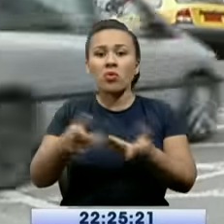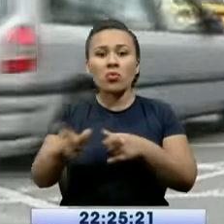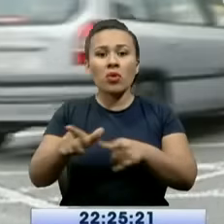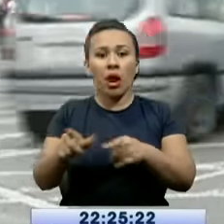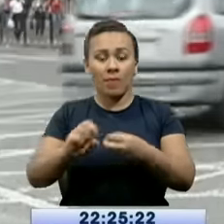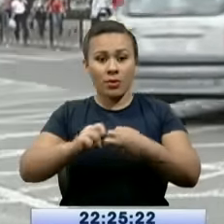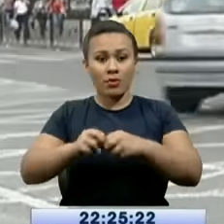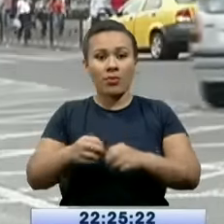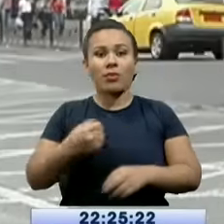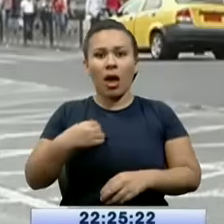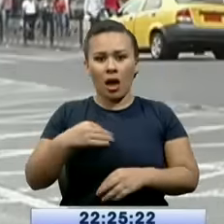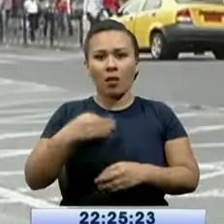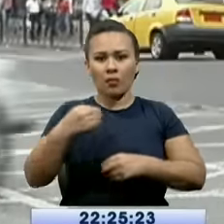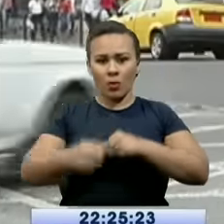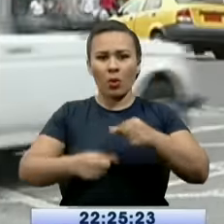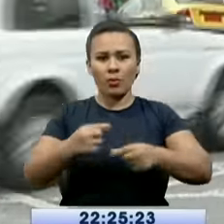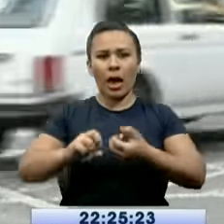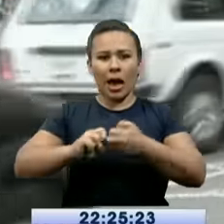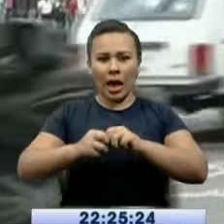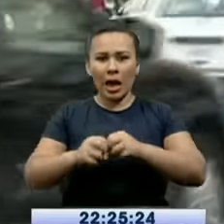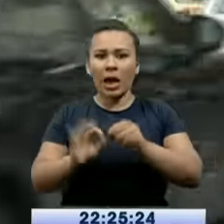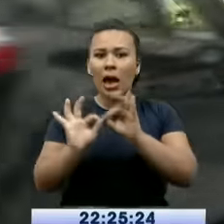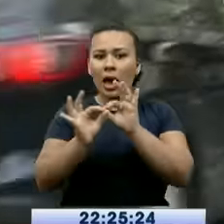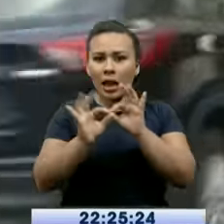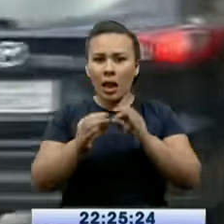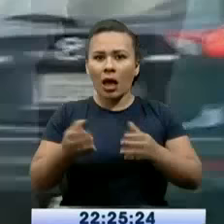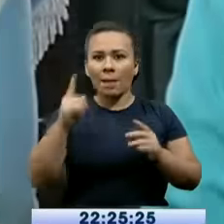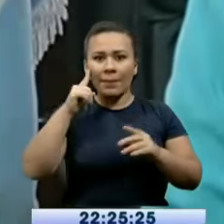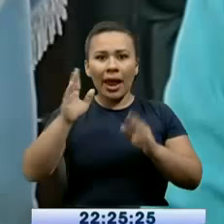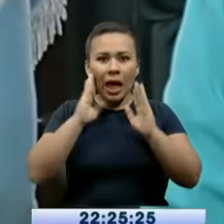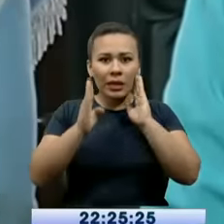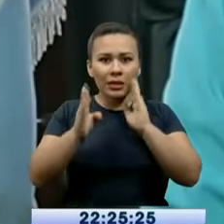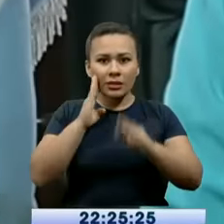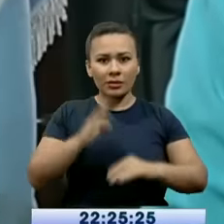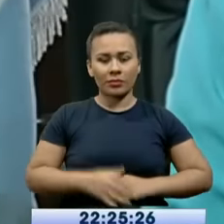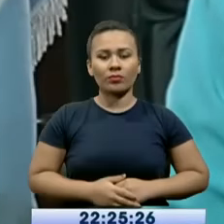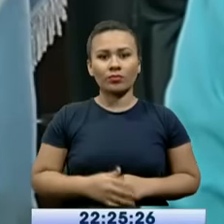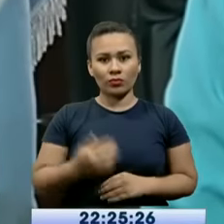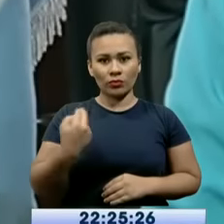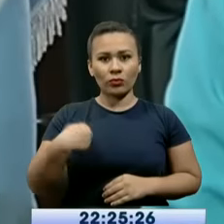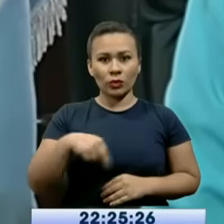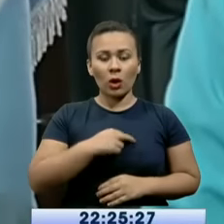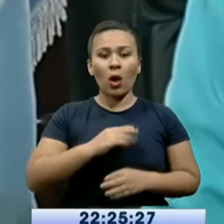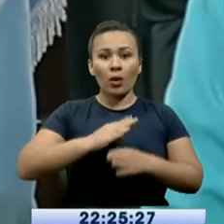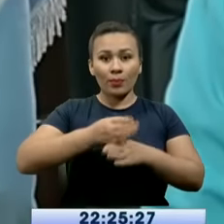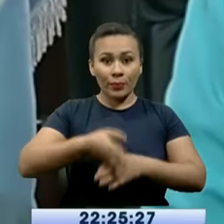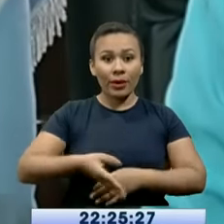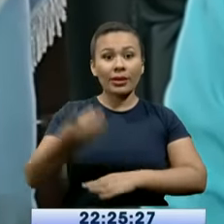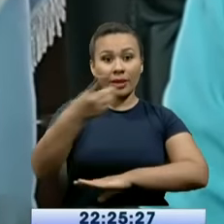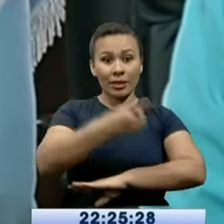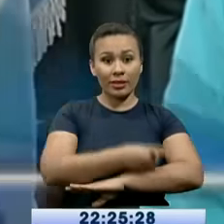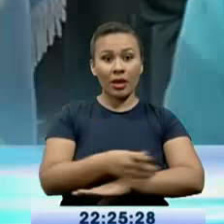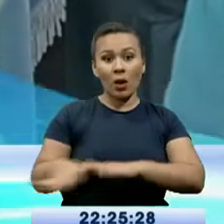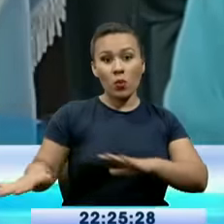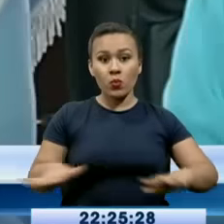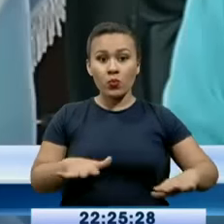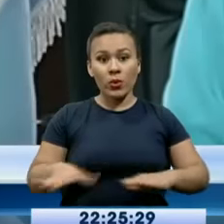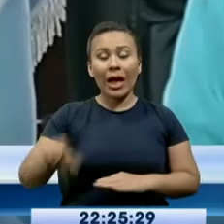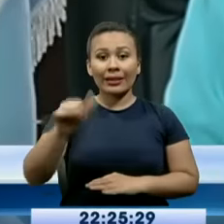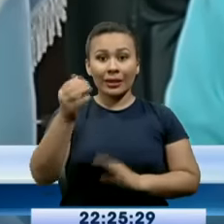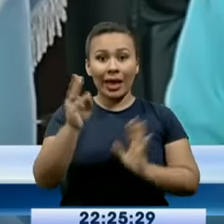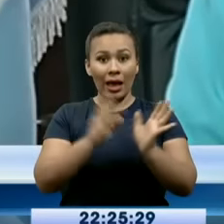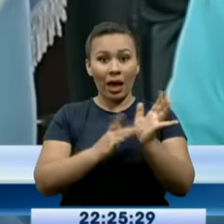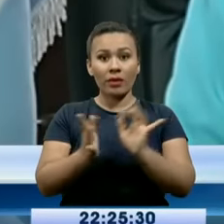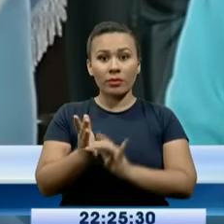han efectuado cambios para la atención de los usuarios. Bueno, inmediatamente después del día del terremoto del 16 de abril, se